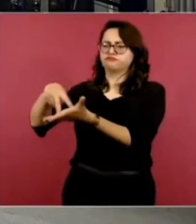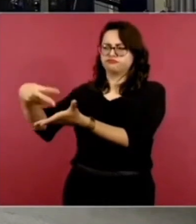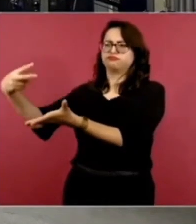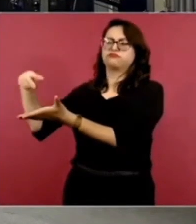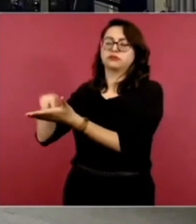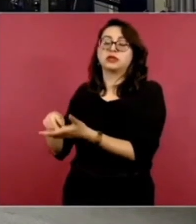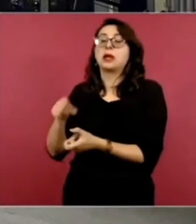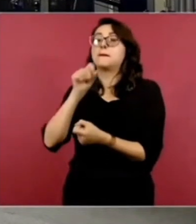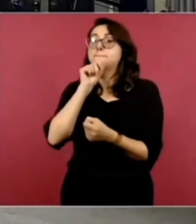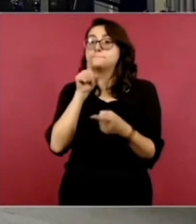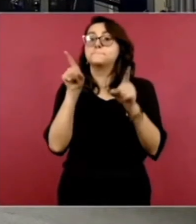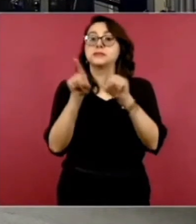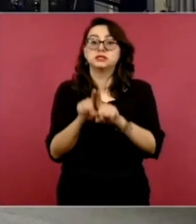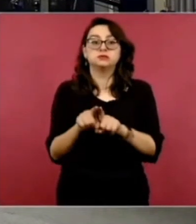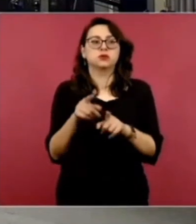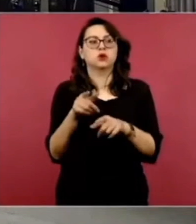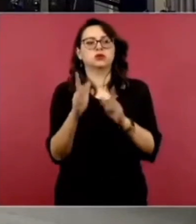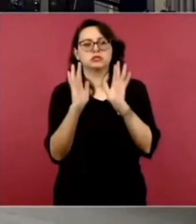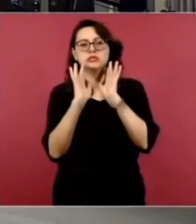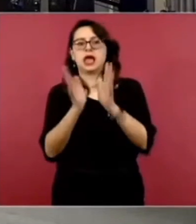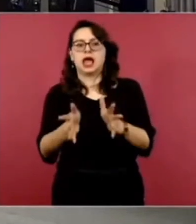detenciones,